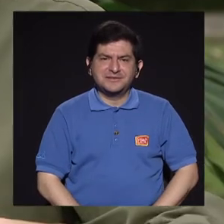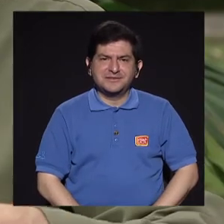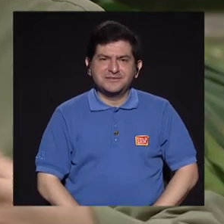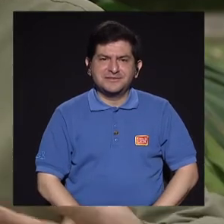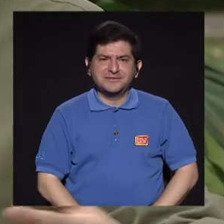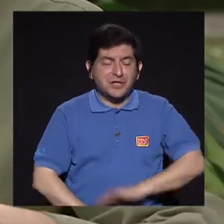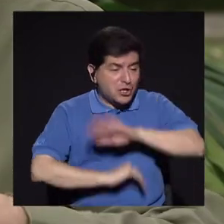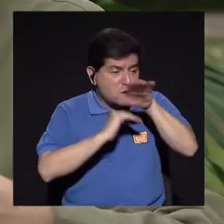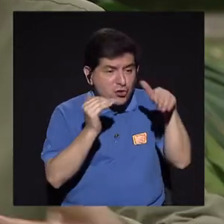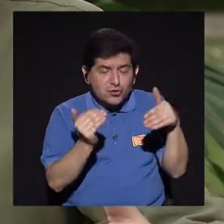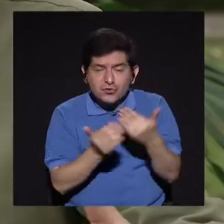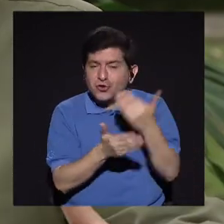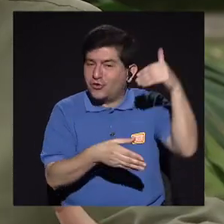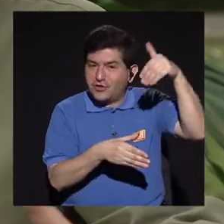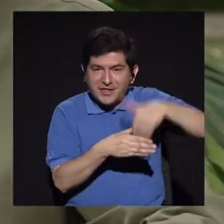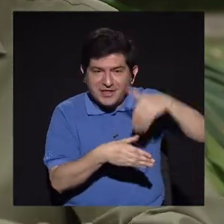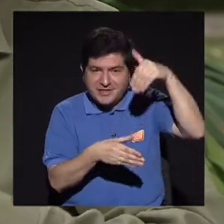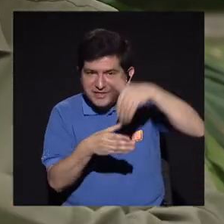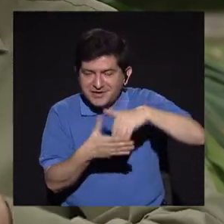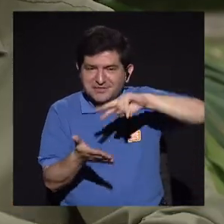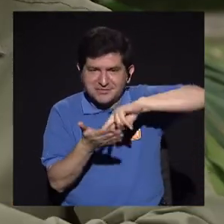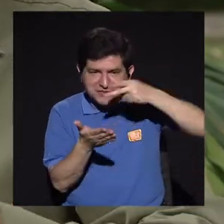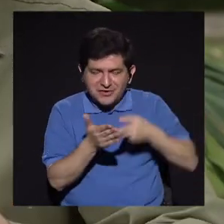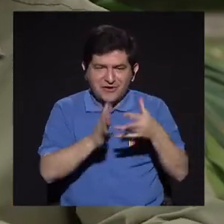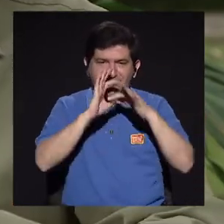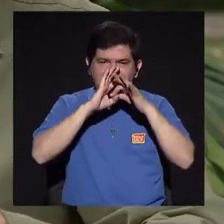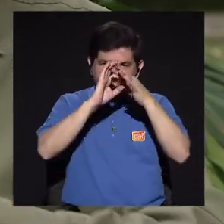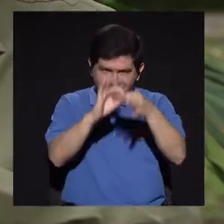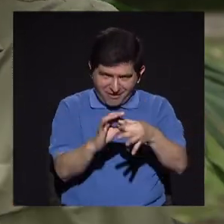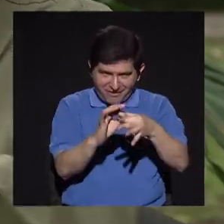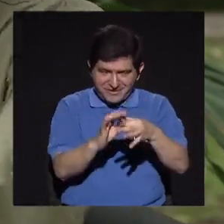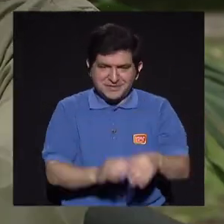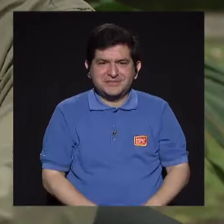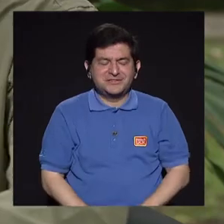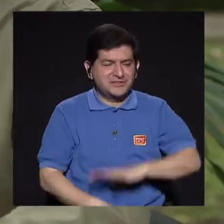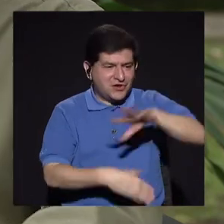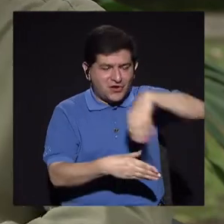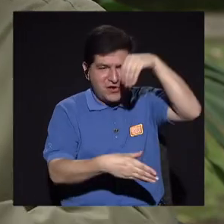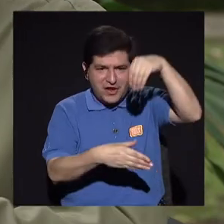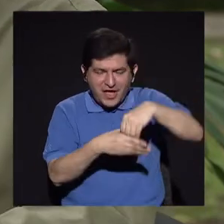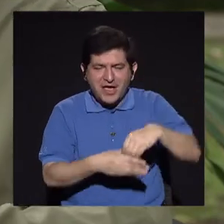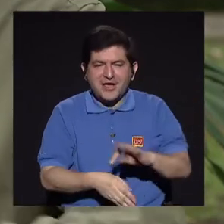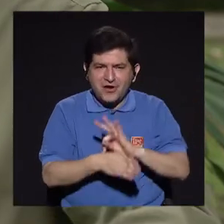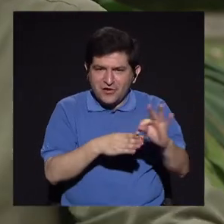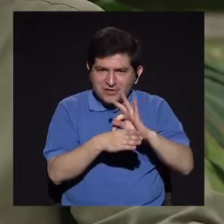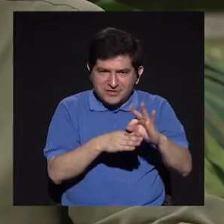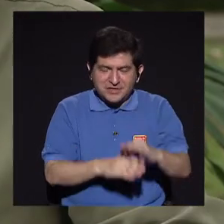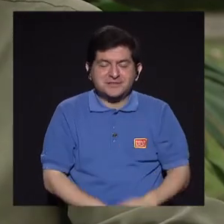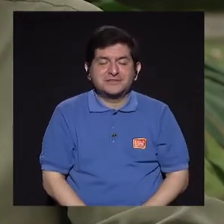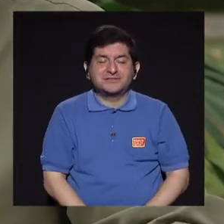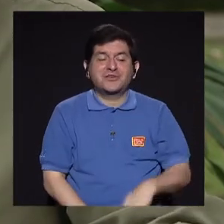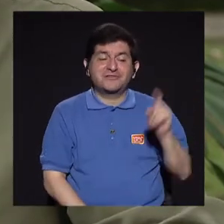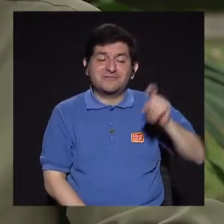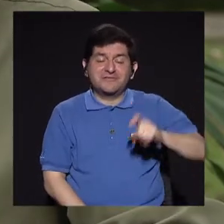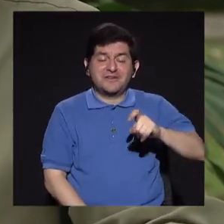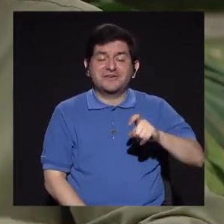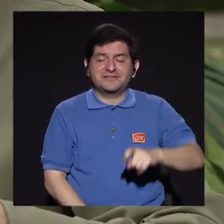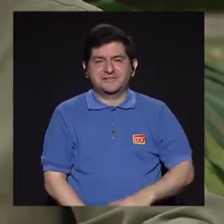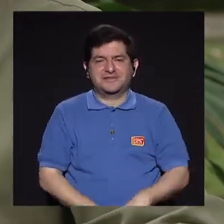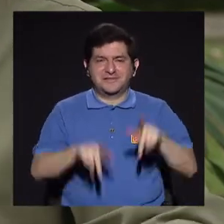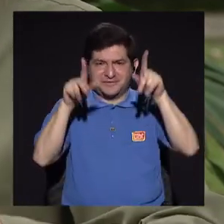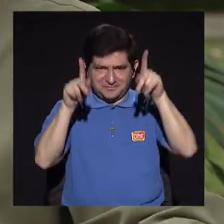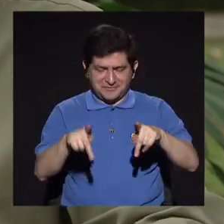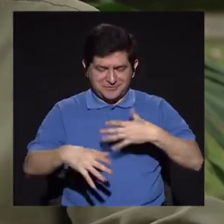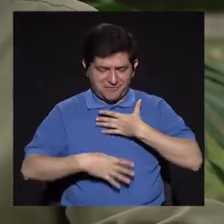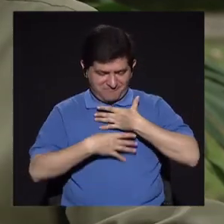Entonces, con toda intervención que implique una relación en un contexto terapéutico, siempre va a hacer falta y ayuda que